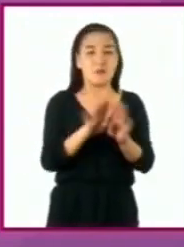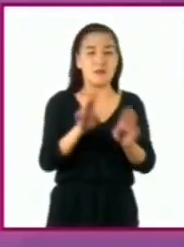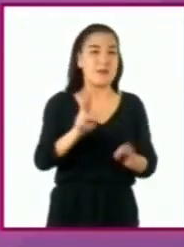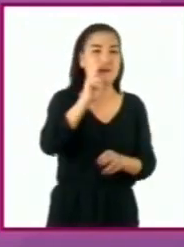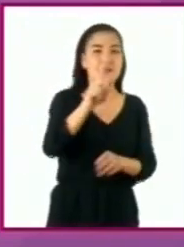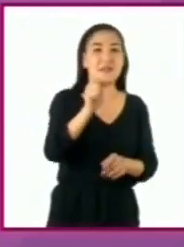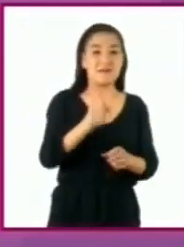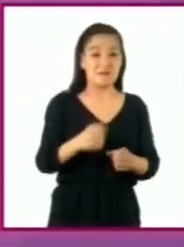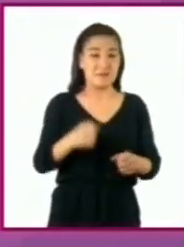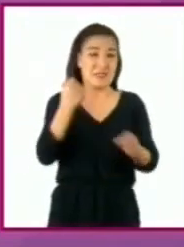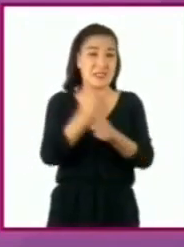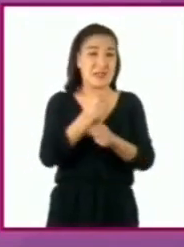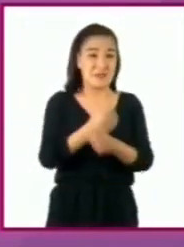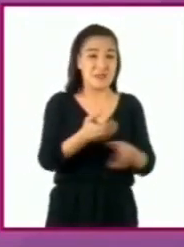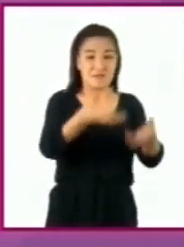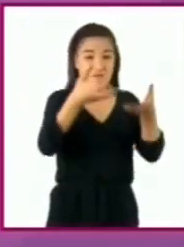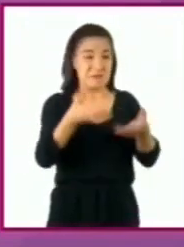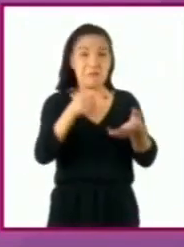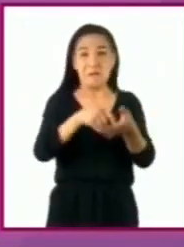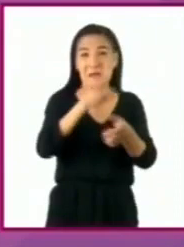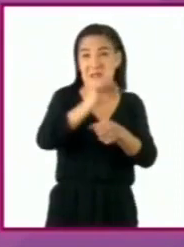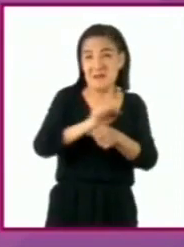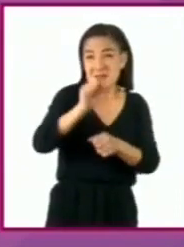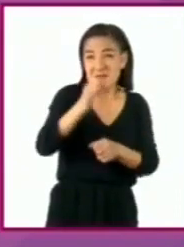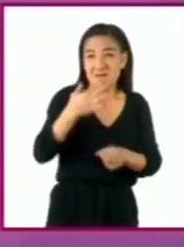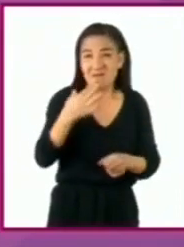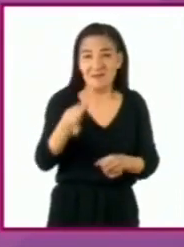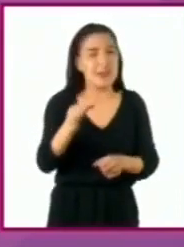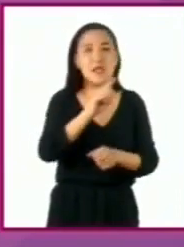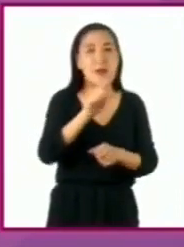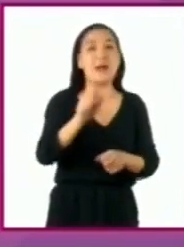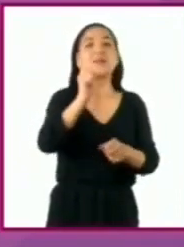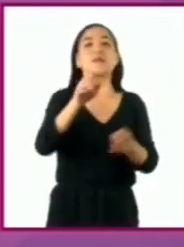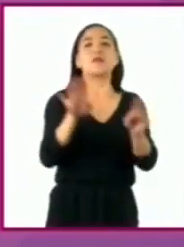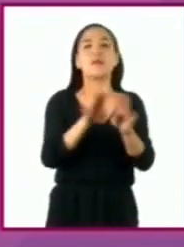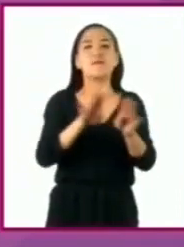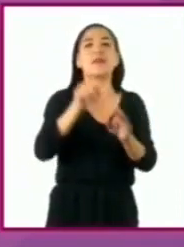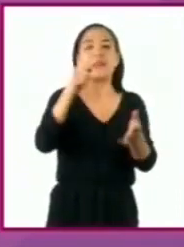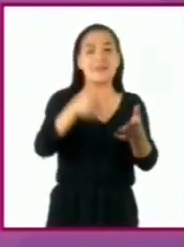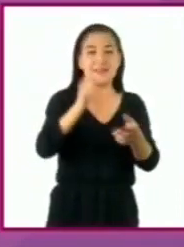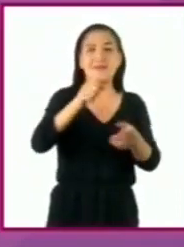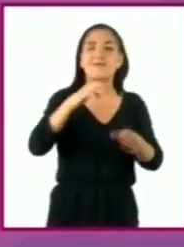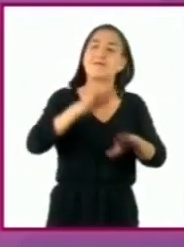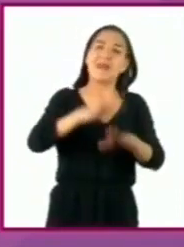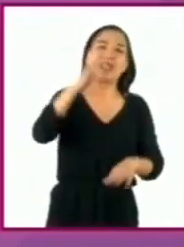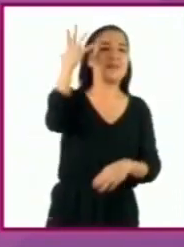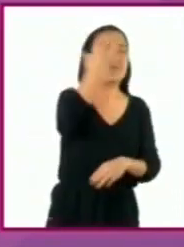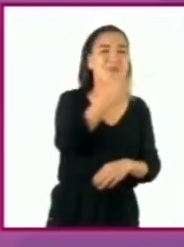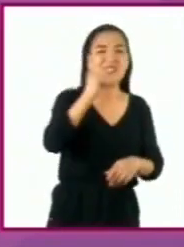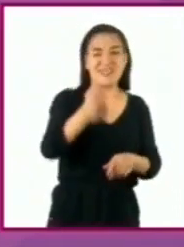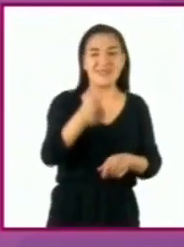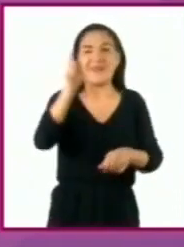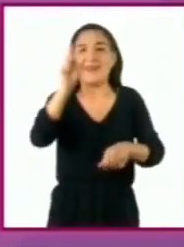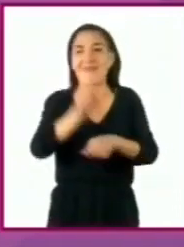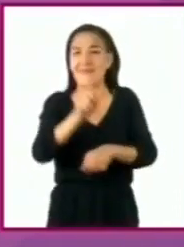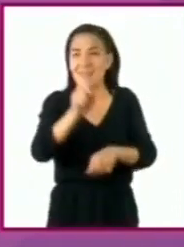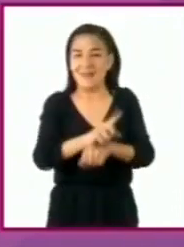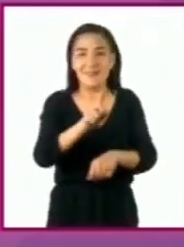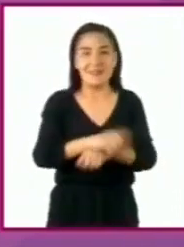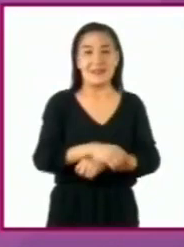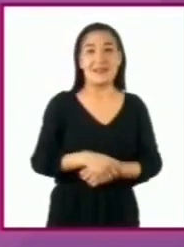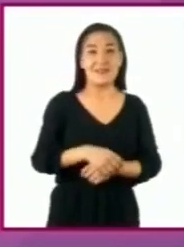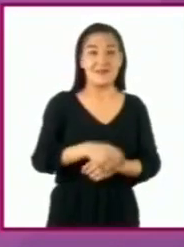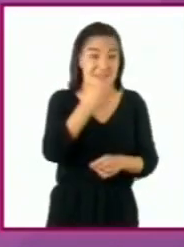simples zapatos o ante una simple muestra más de la belleza de lo cotidiano. Estos